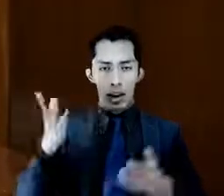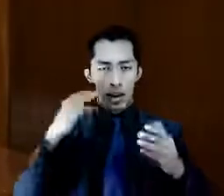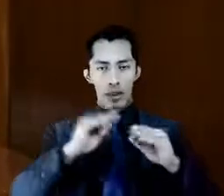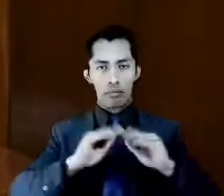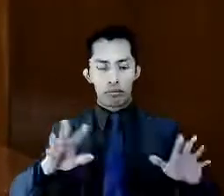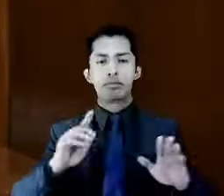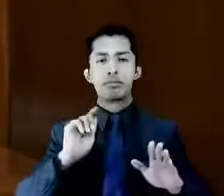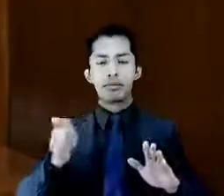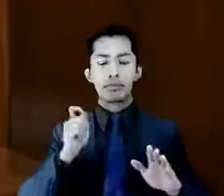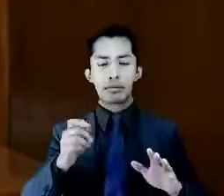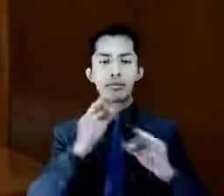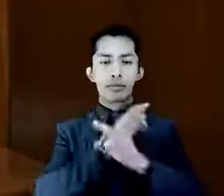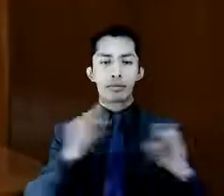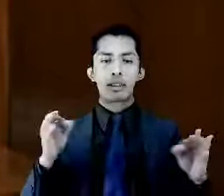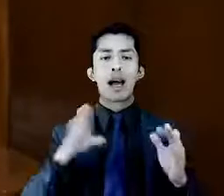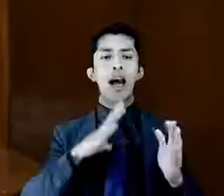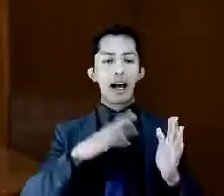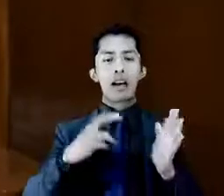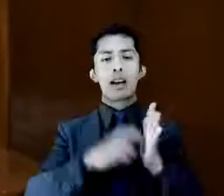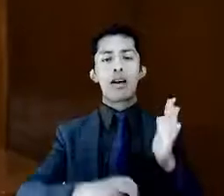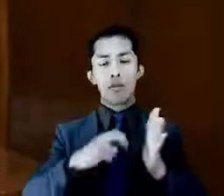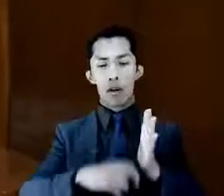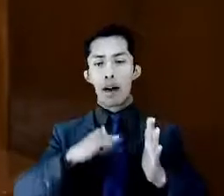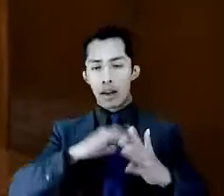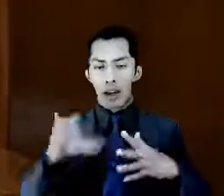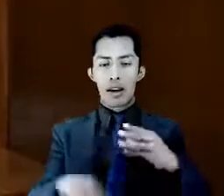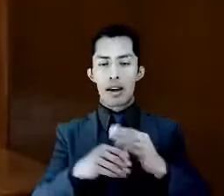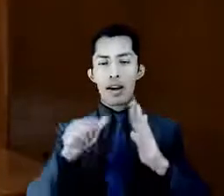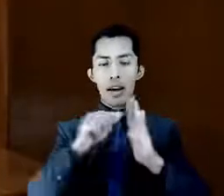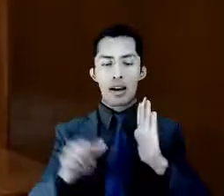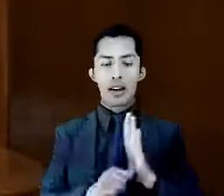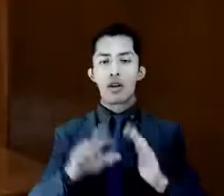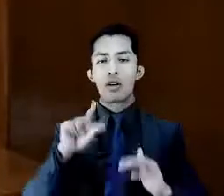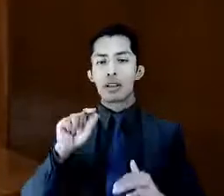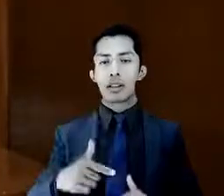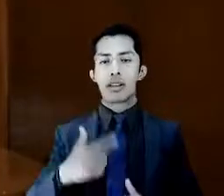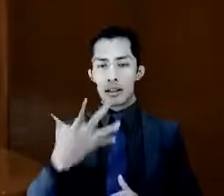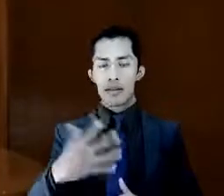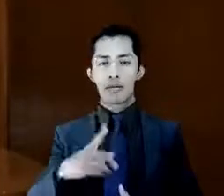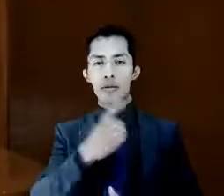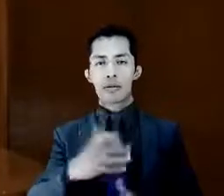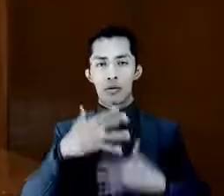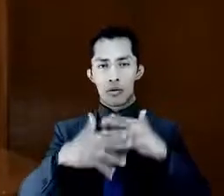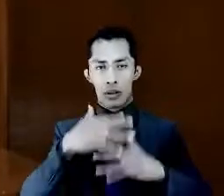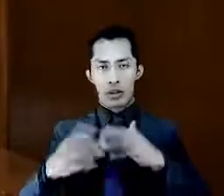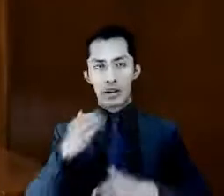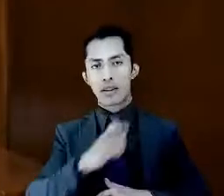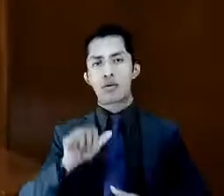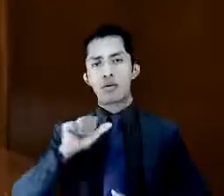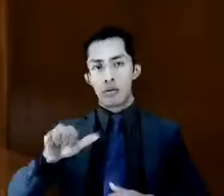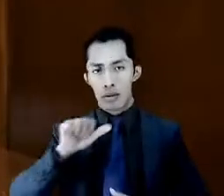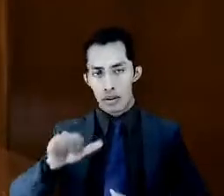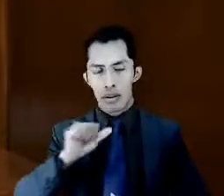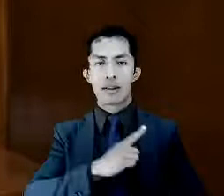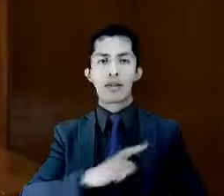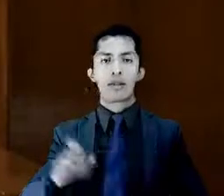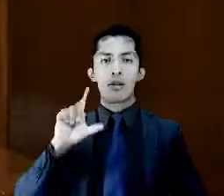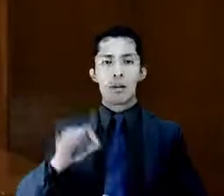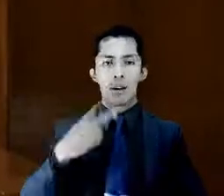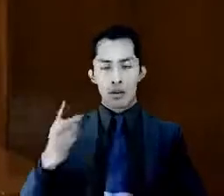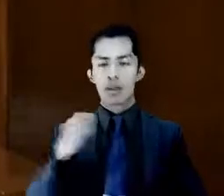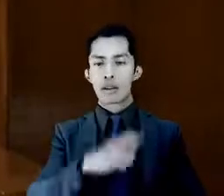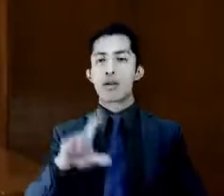el decreto por el que se reforma y adiciona los artículos 75, 115, 116,